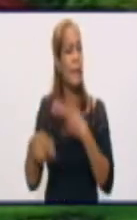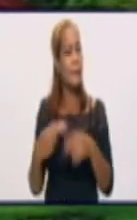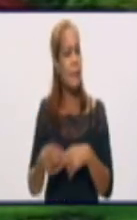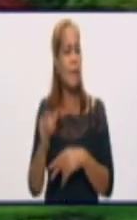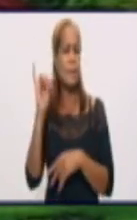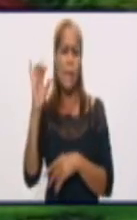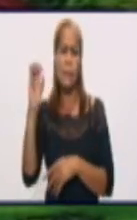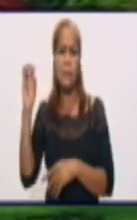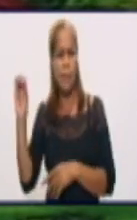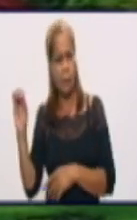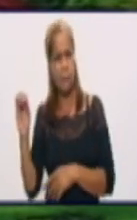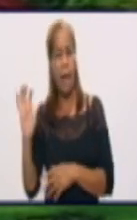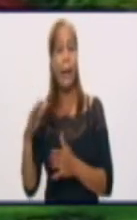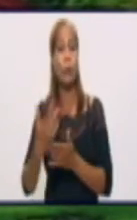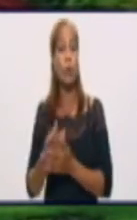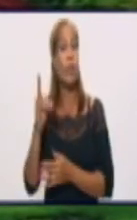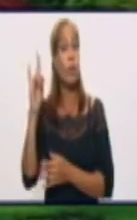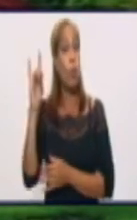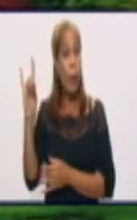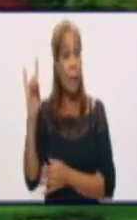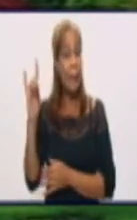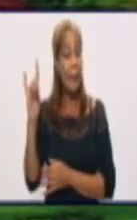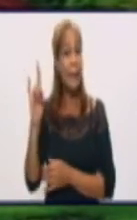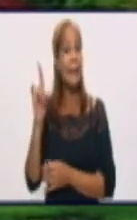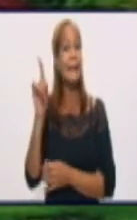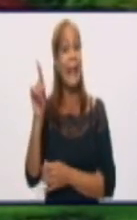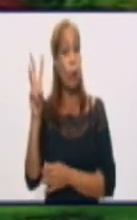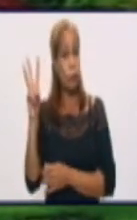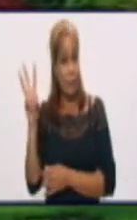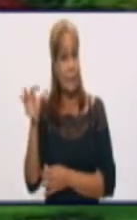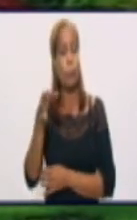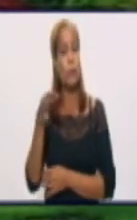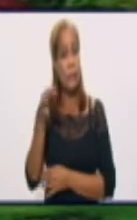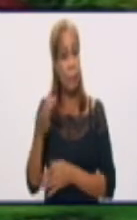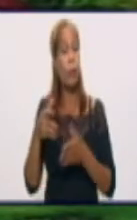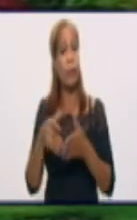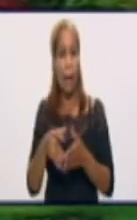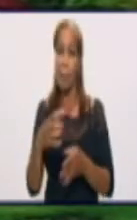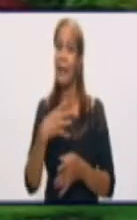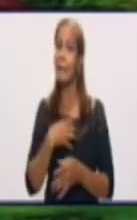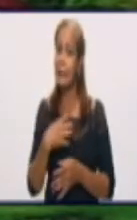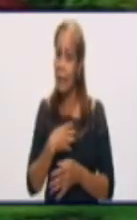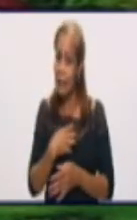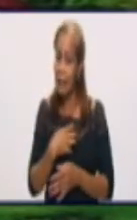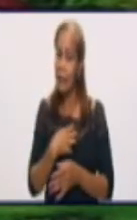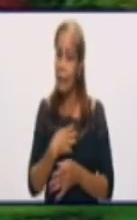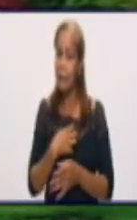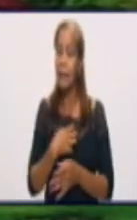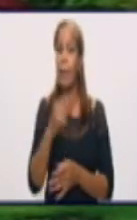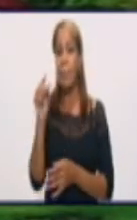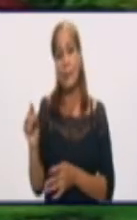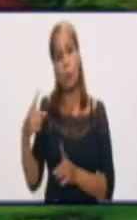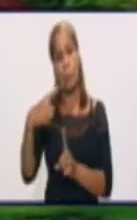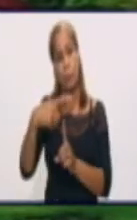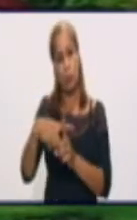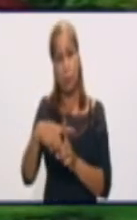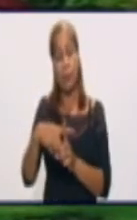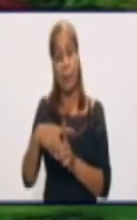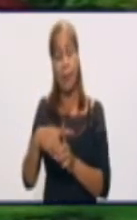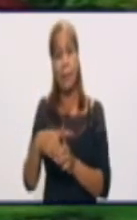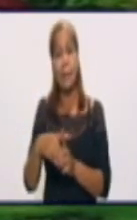ayer. 9 de los 13 municipios de Granma reportan casos positivos a la COVID. Siguen siendo Niquero, Jiguaní,